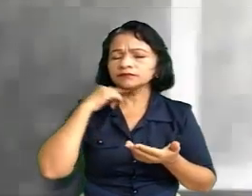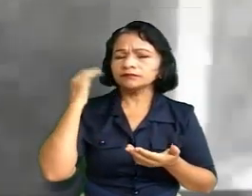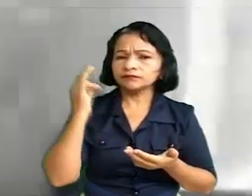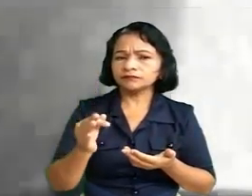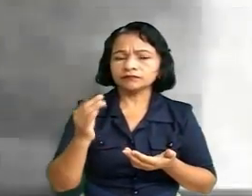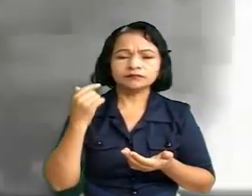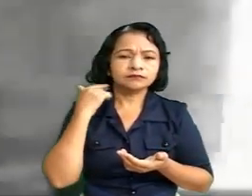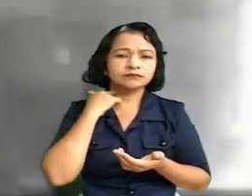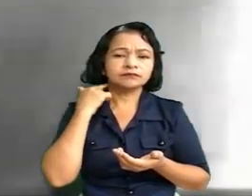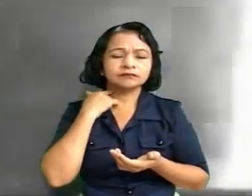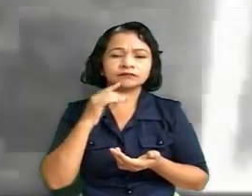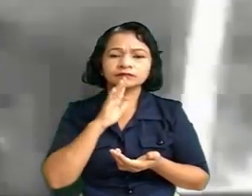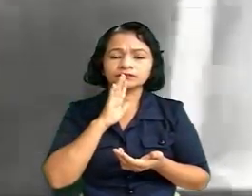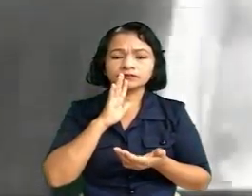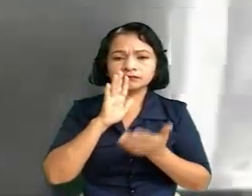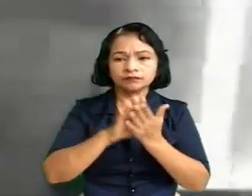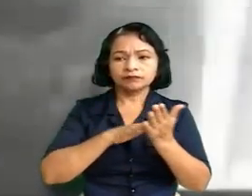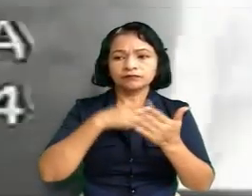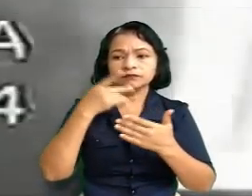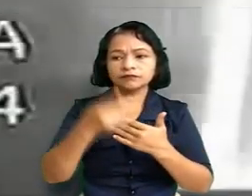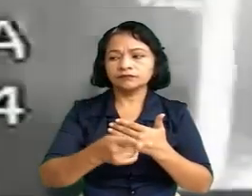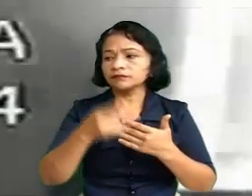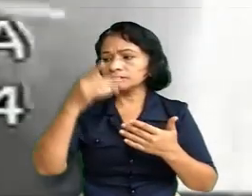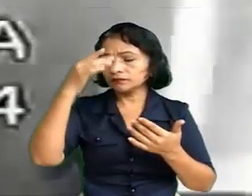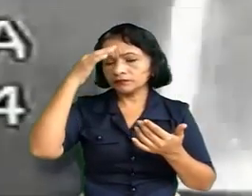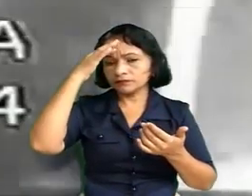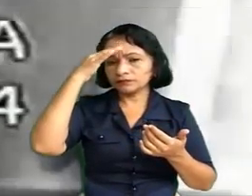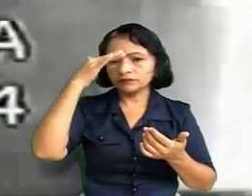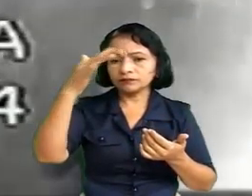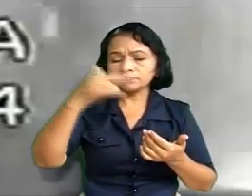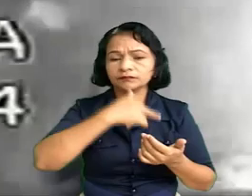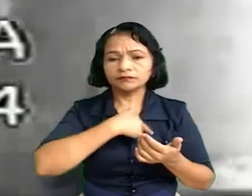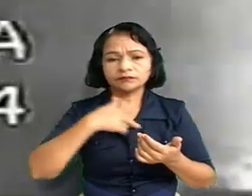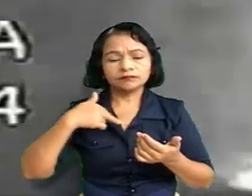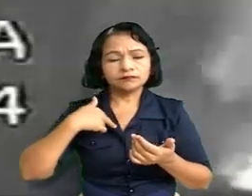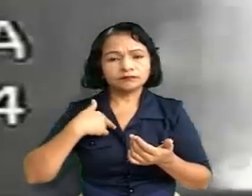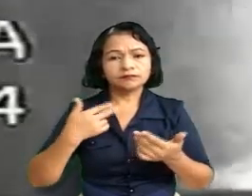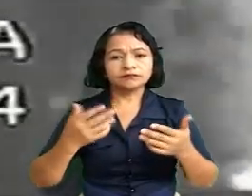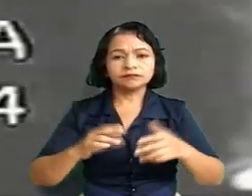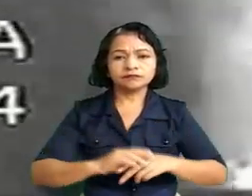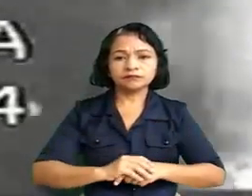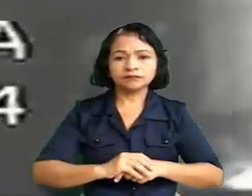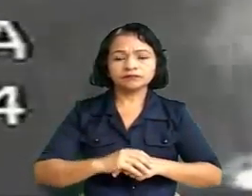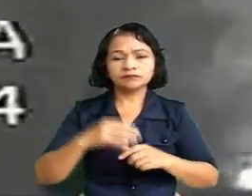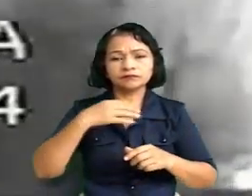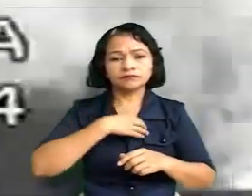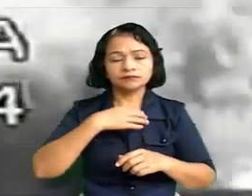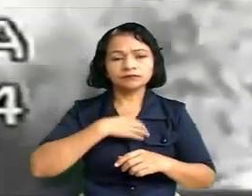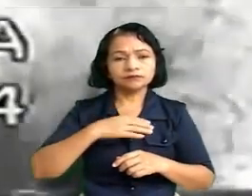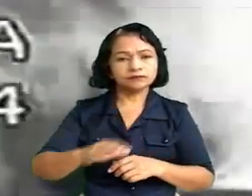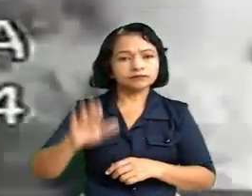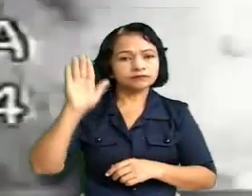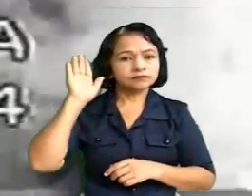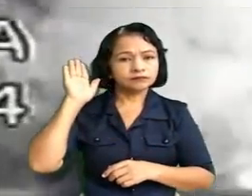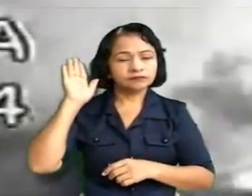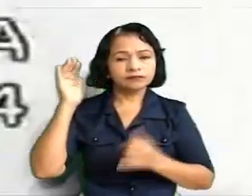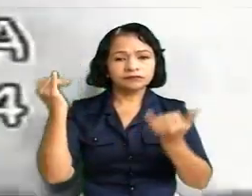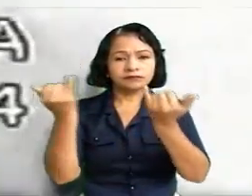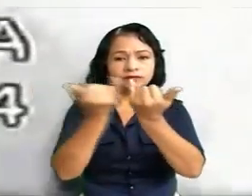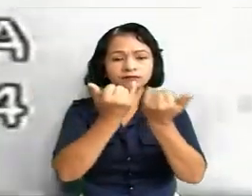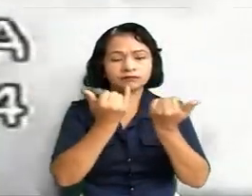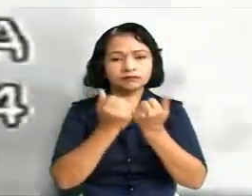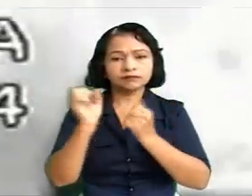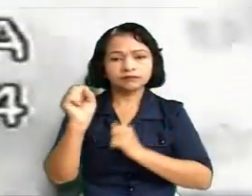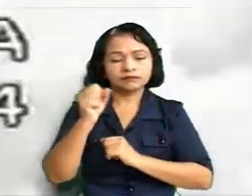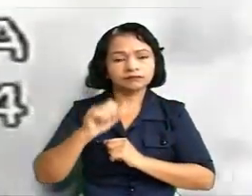hemos conversado en este programa, en México. Él reafirmó su compromiso con la equidad y la igualdad